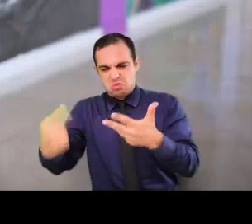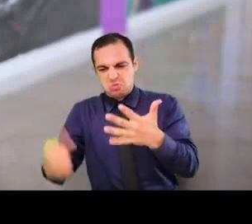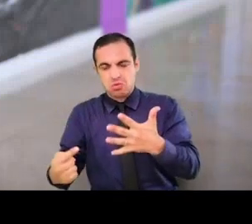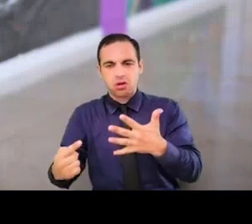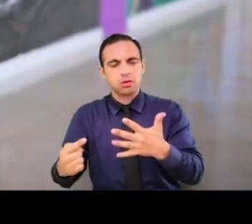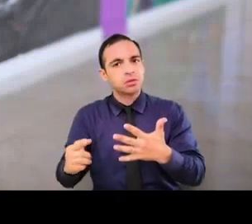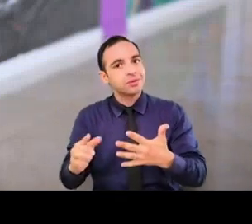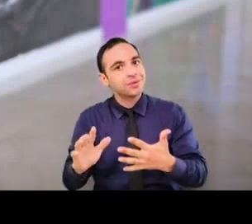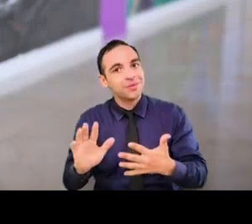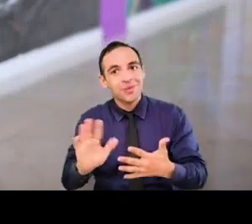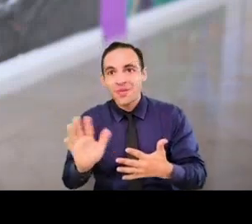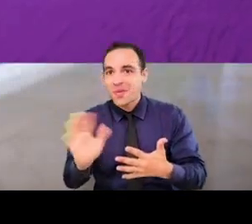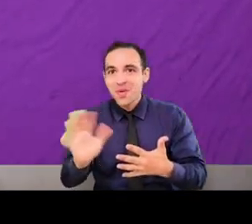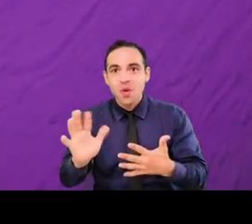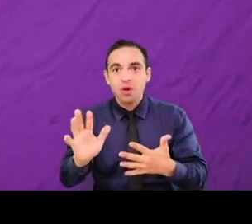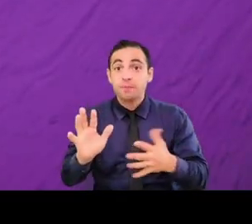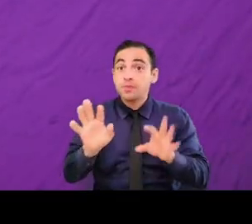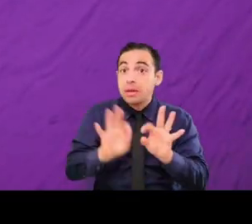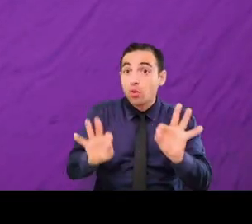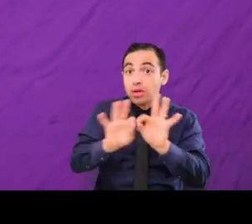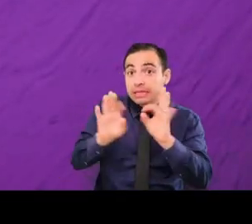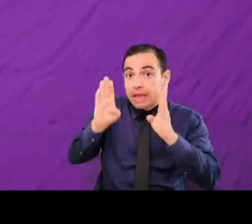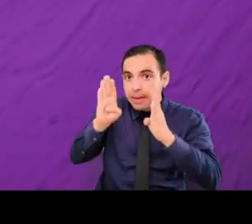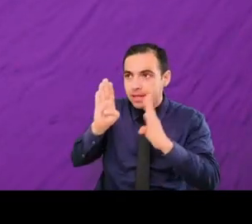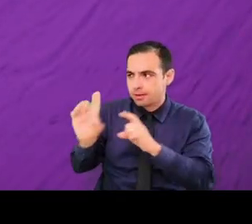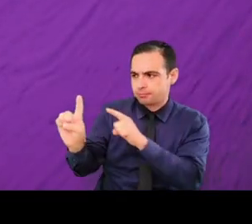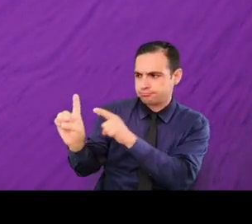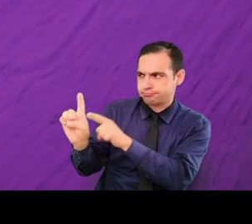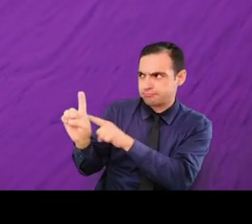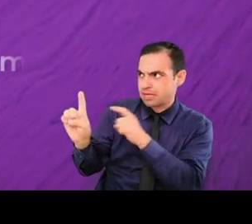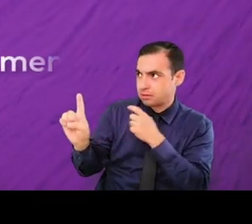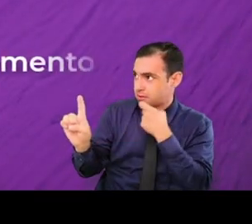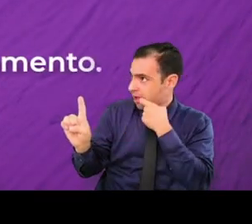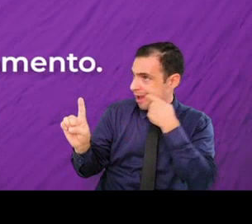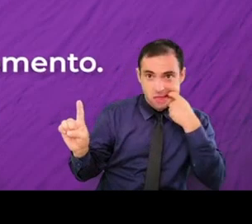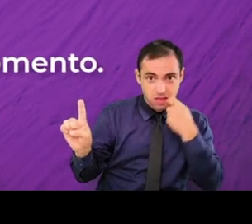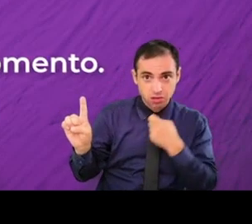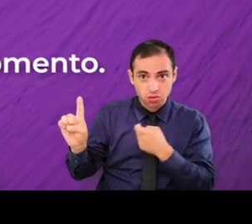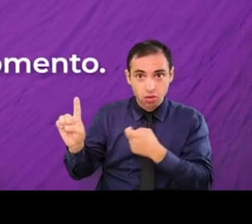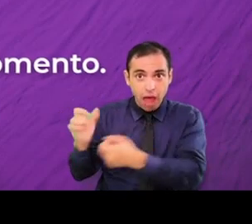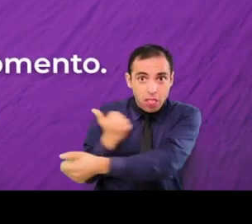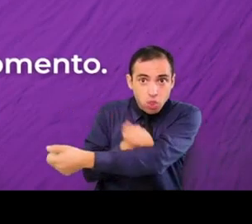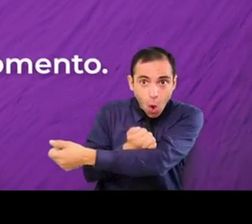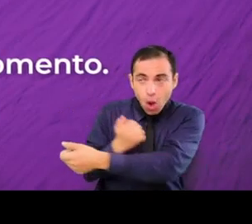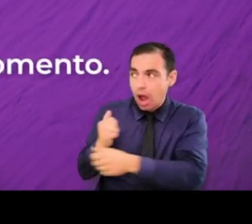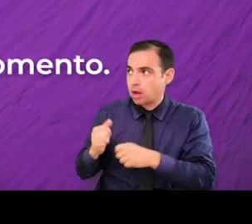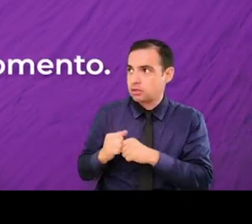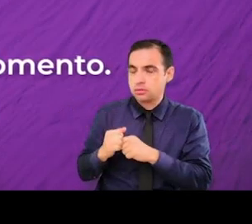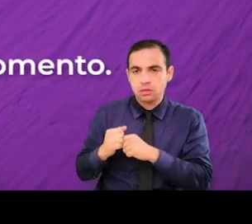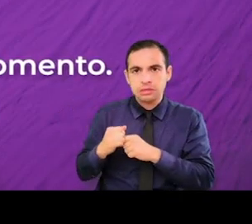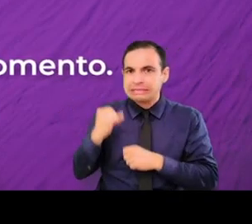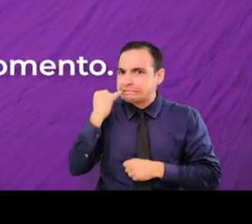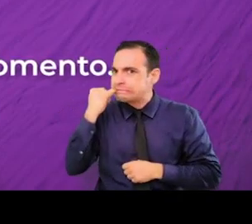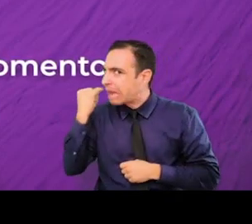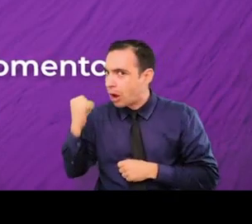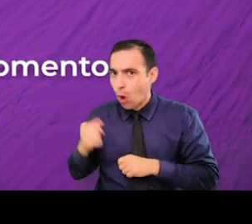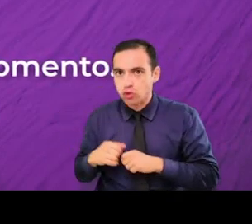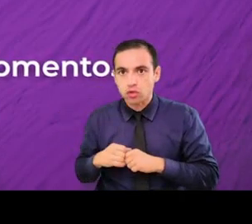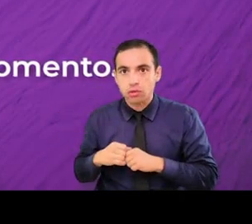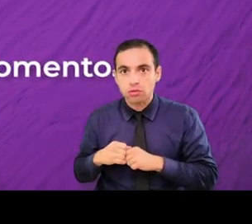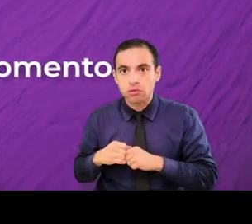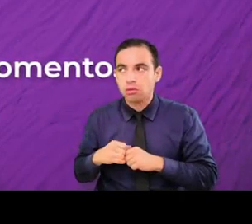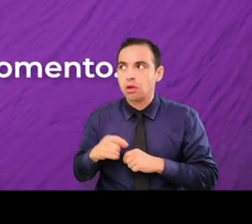rol que tú deseas tener también debes estar atenta Así es adicto a sustancias a expresiones y acciones violentas